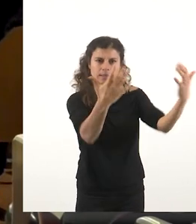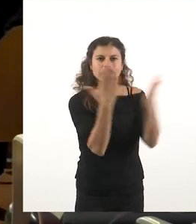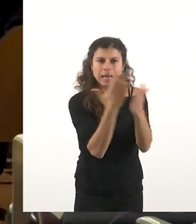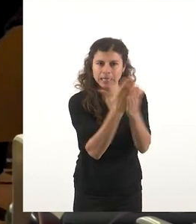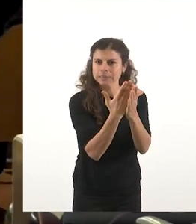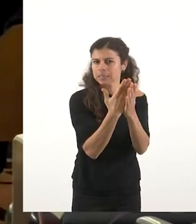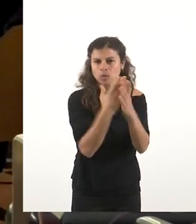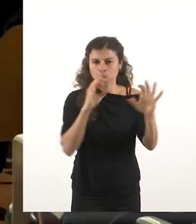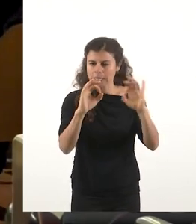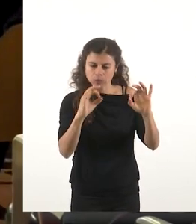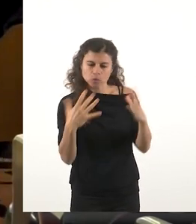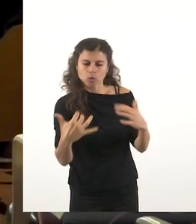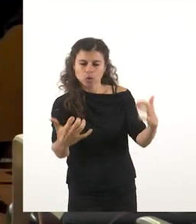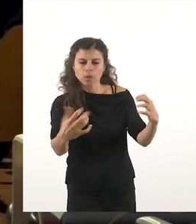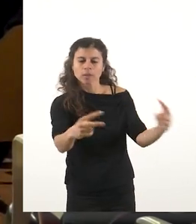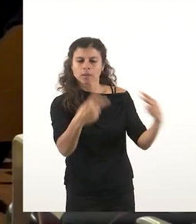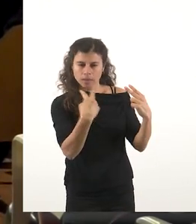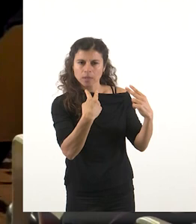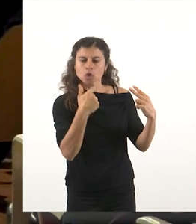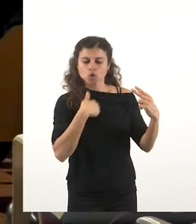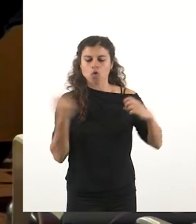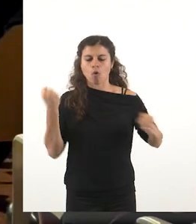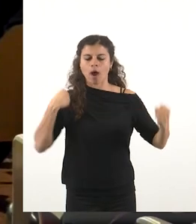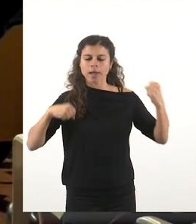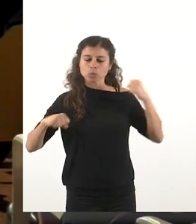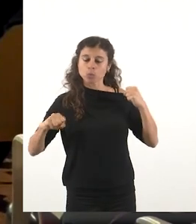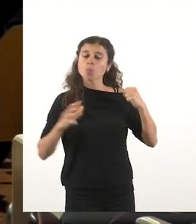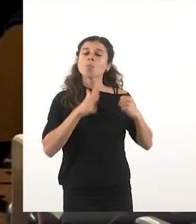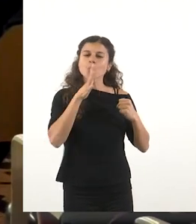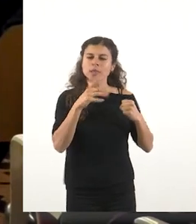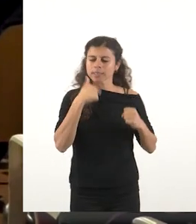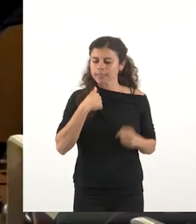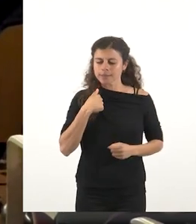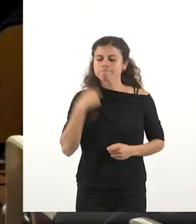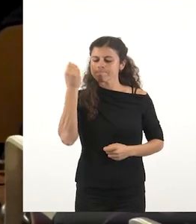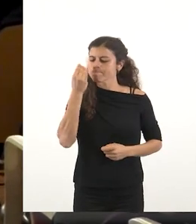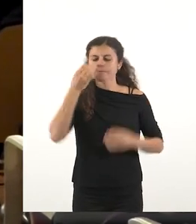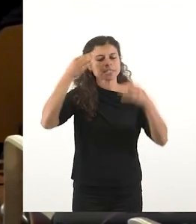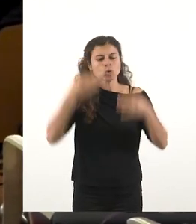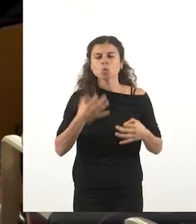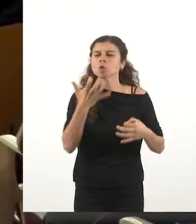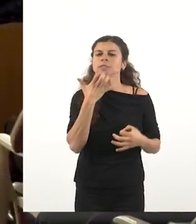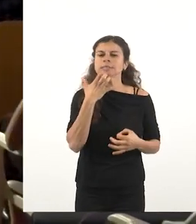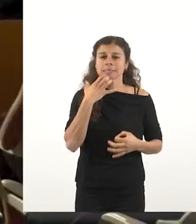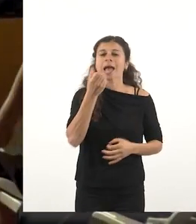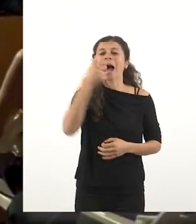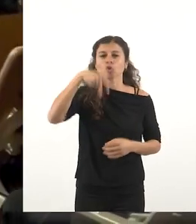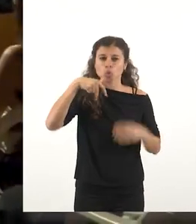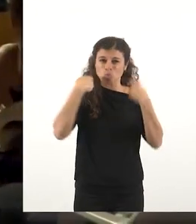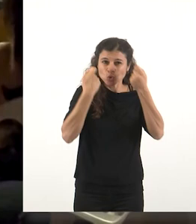viendo. Porque yo estoy segura que si Antonio, cuando tenía 14 años, hubiera estado sentado por